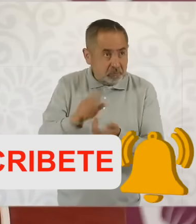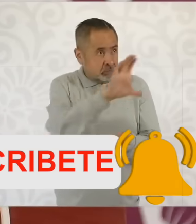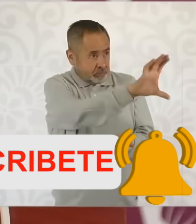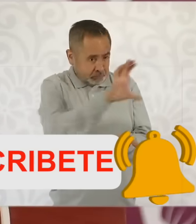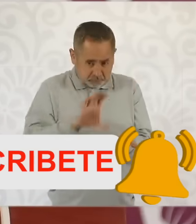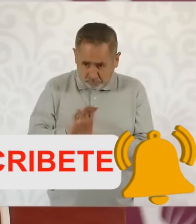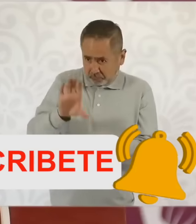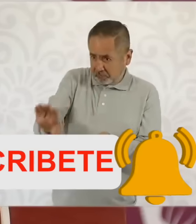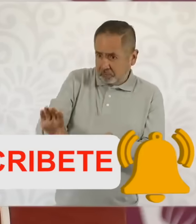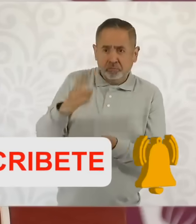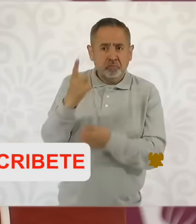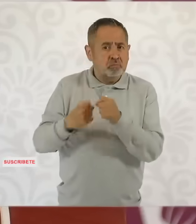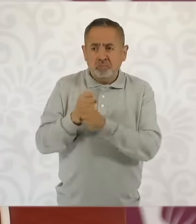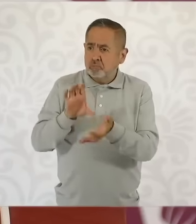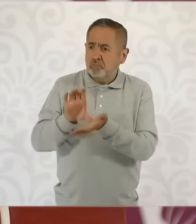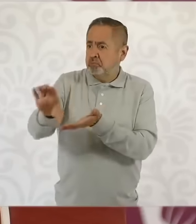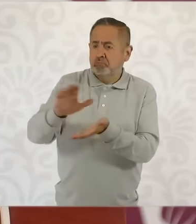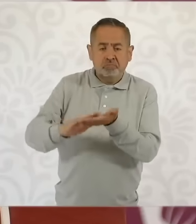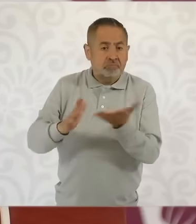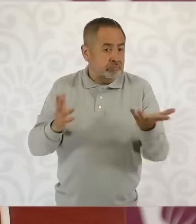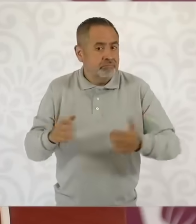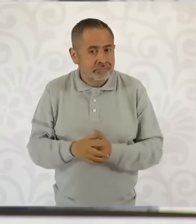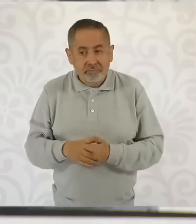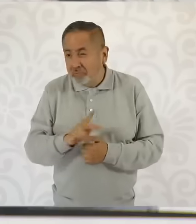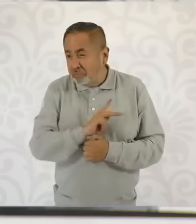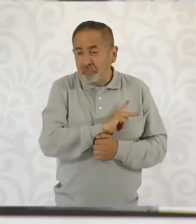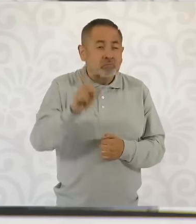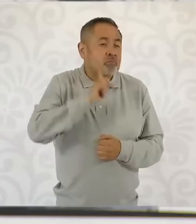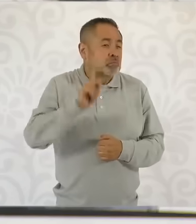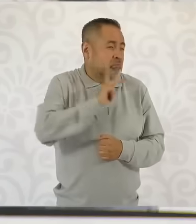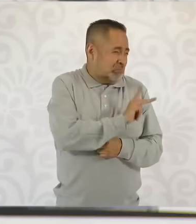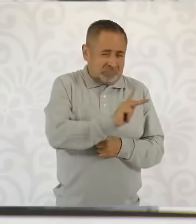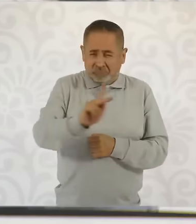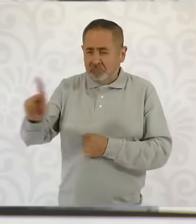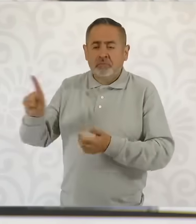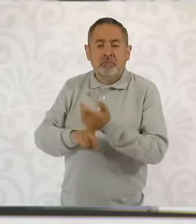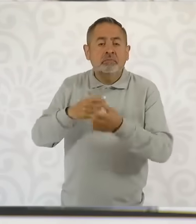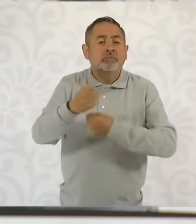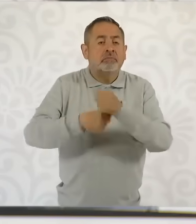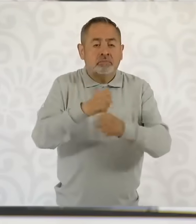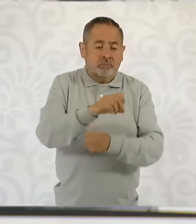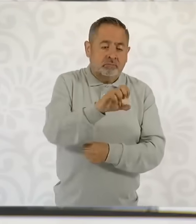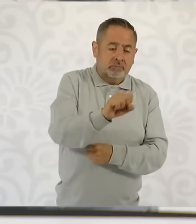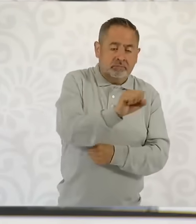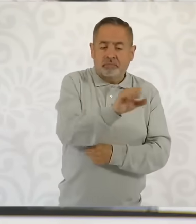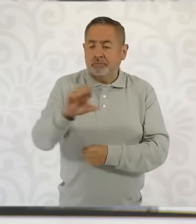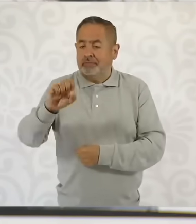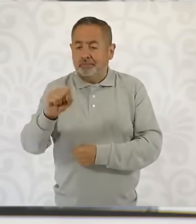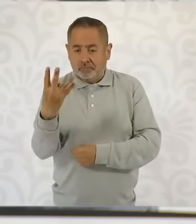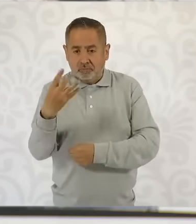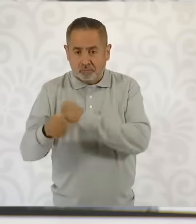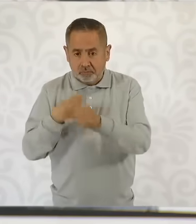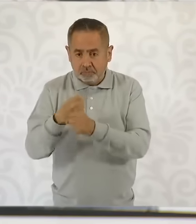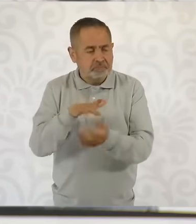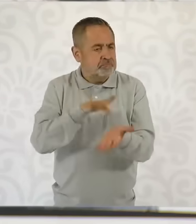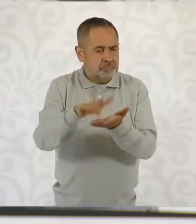año. O sea, el que todas las mujeres mexicanas de 60 a 64 años reciban un